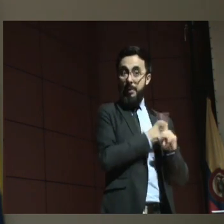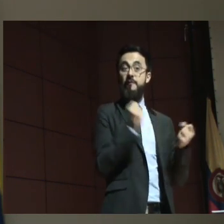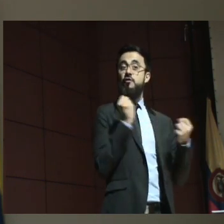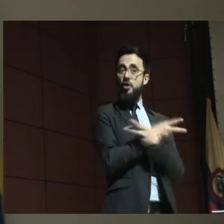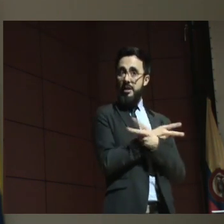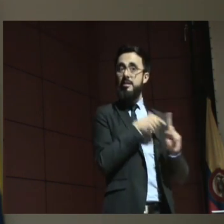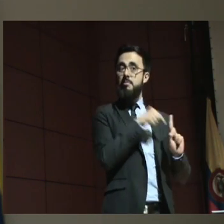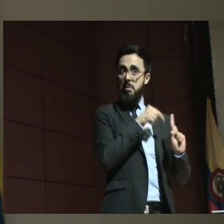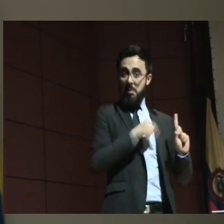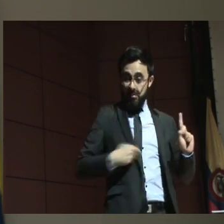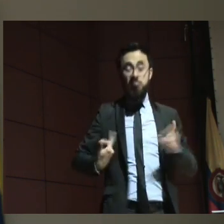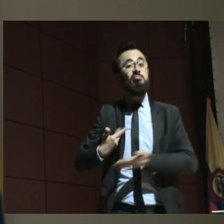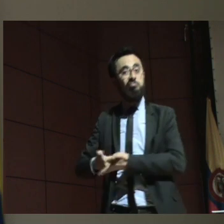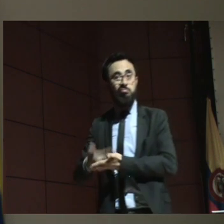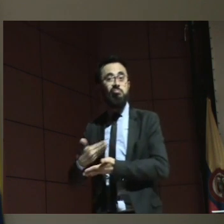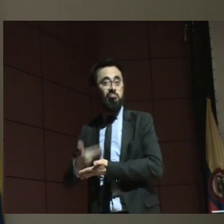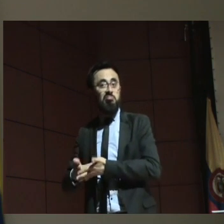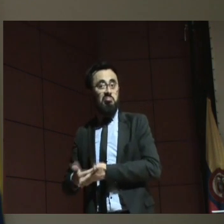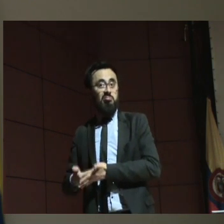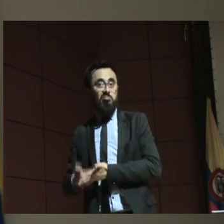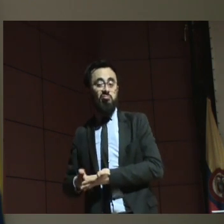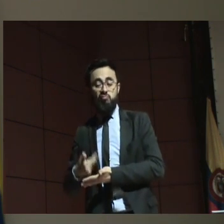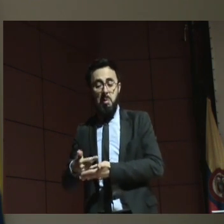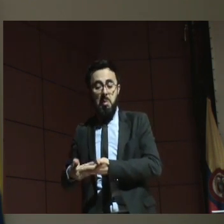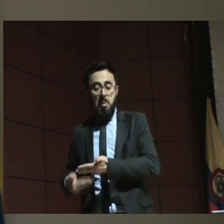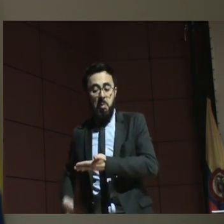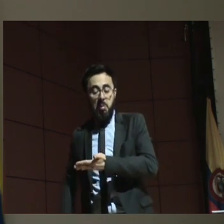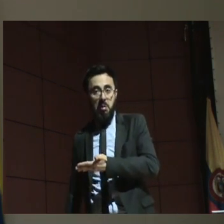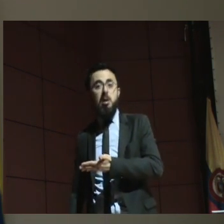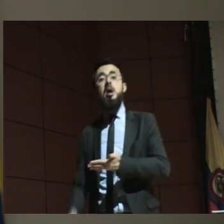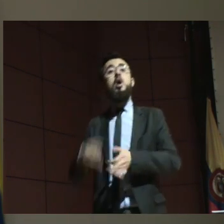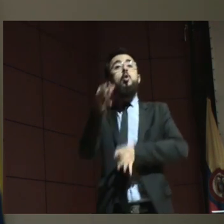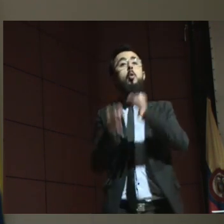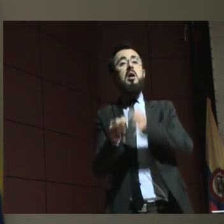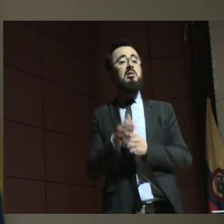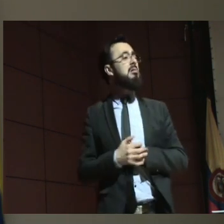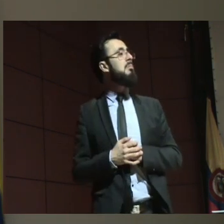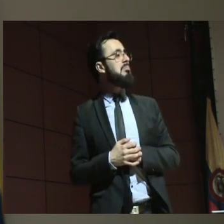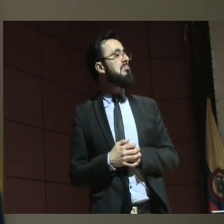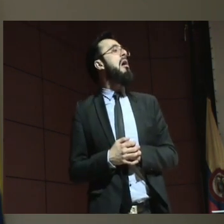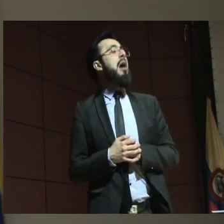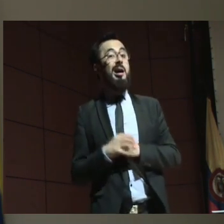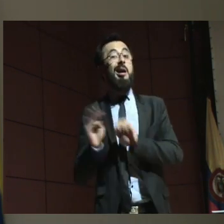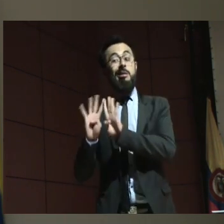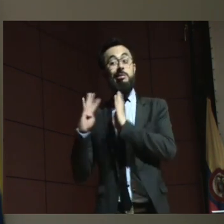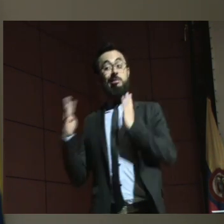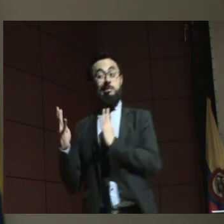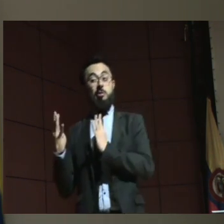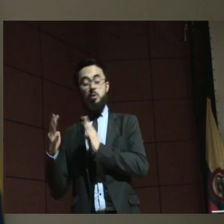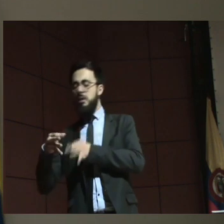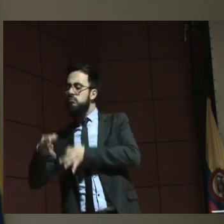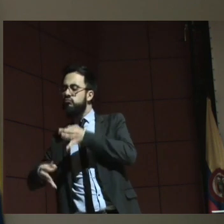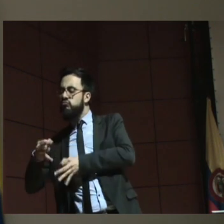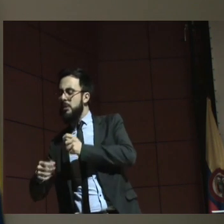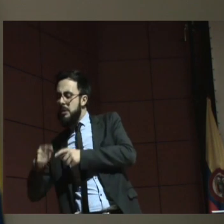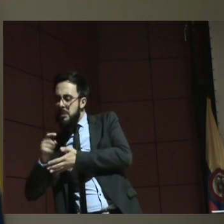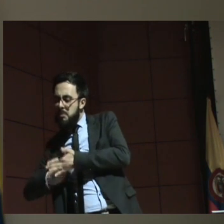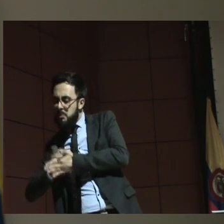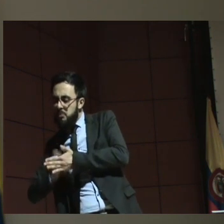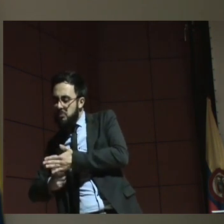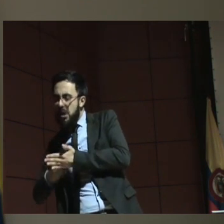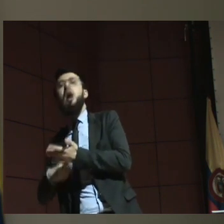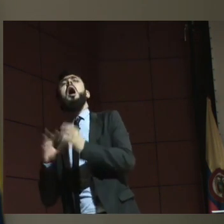género. Y aún a pesar de eso, el juez, con el beneplácito del tribunal, que luego revisó la sentencia,